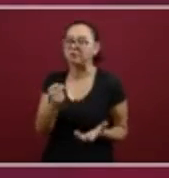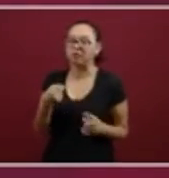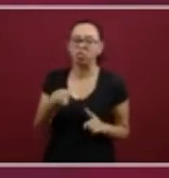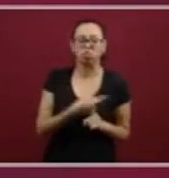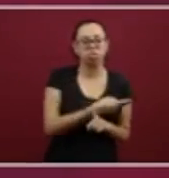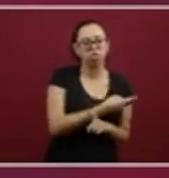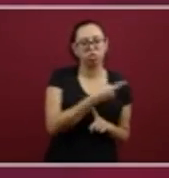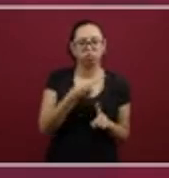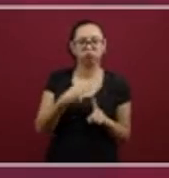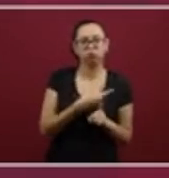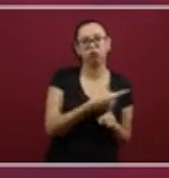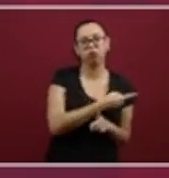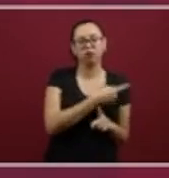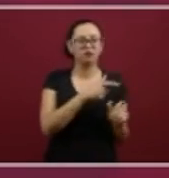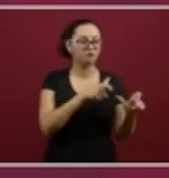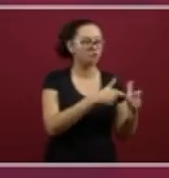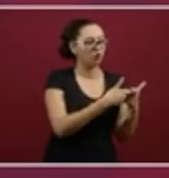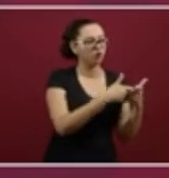fondo.